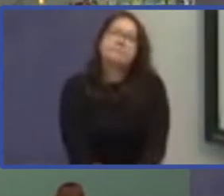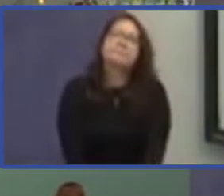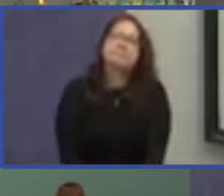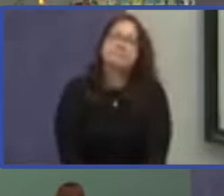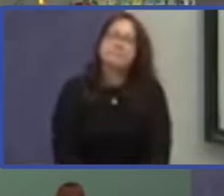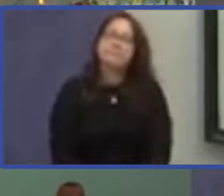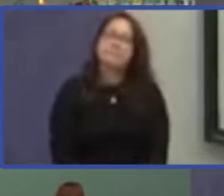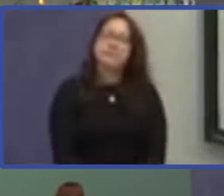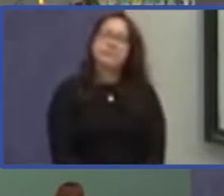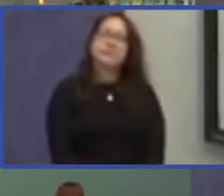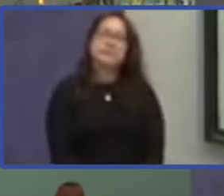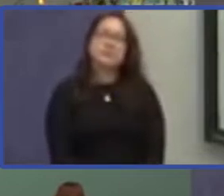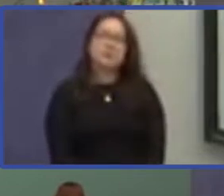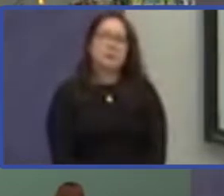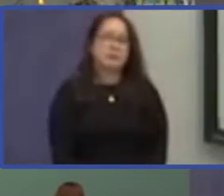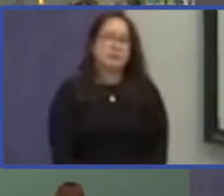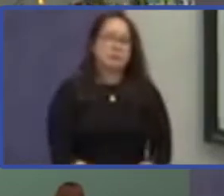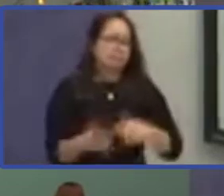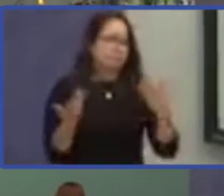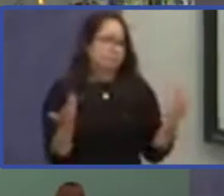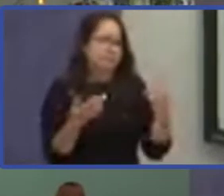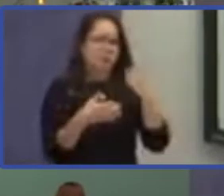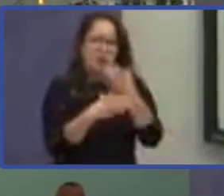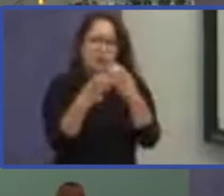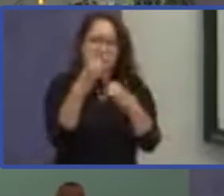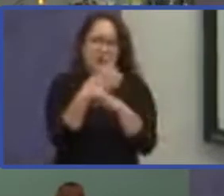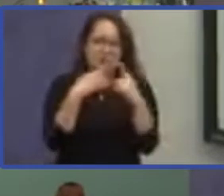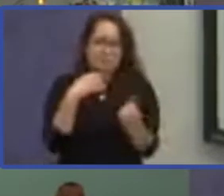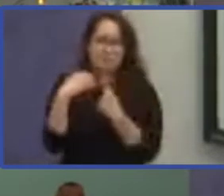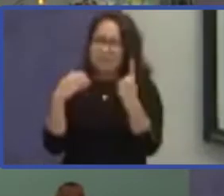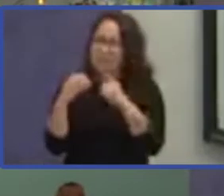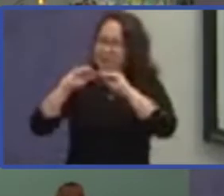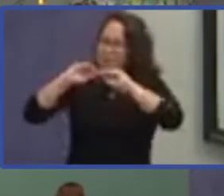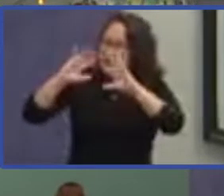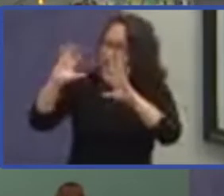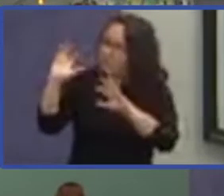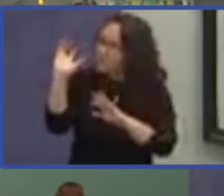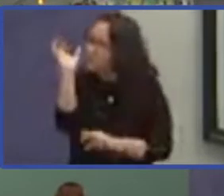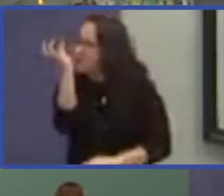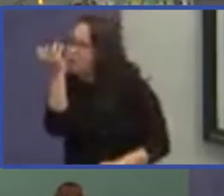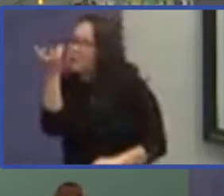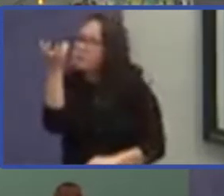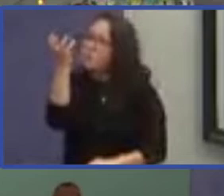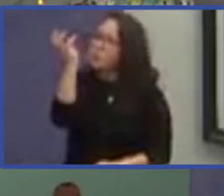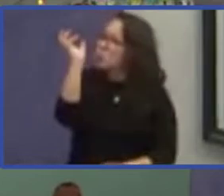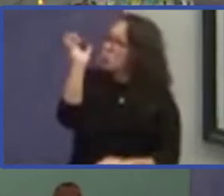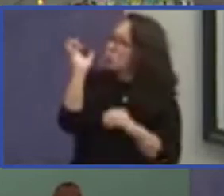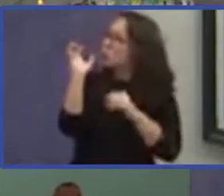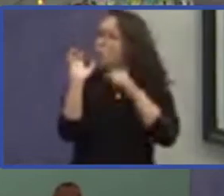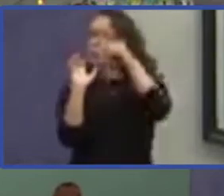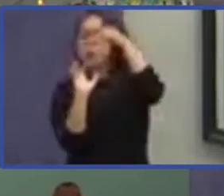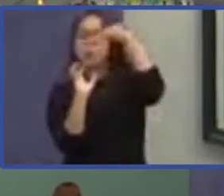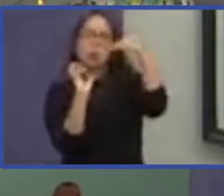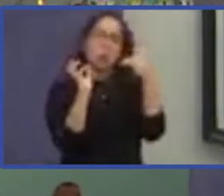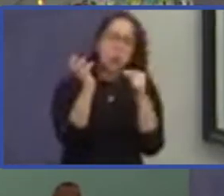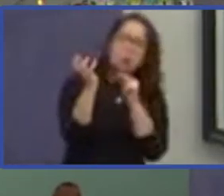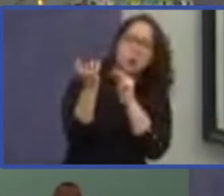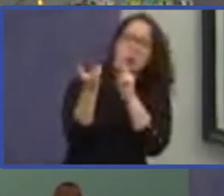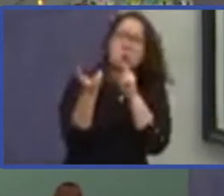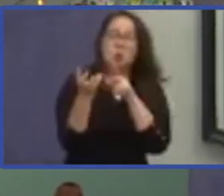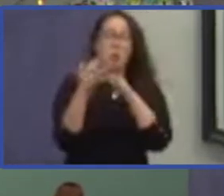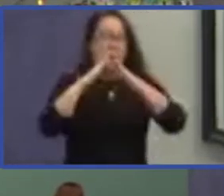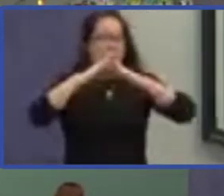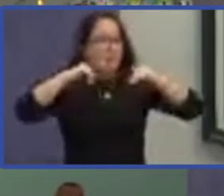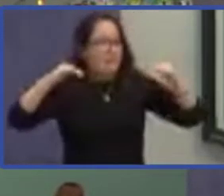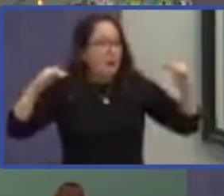eran infinitas cosas porque yo claramente la veía desde todos los puntos del universo vi el populoso mar vi